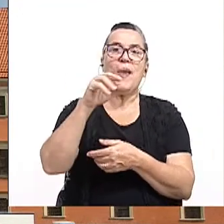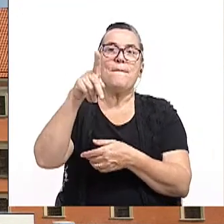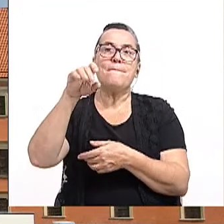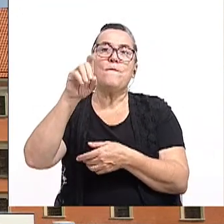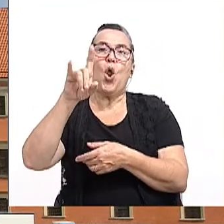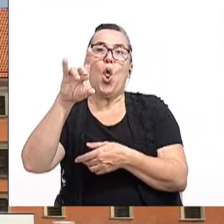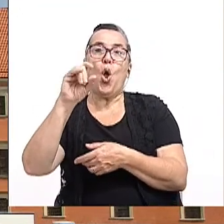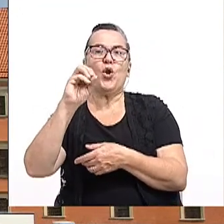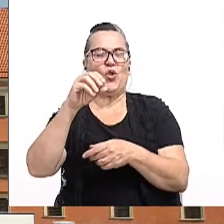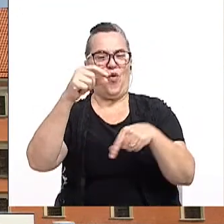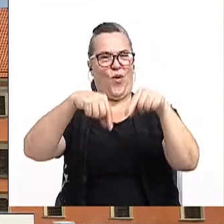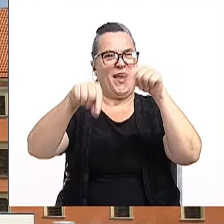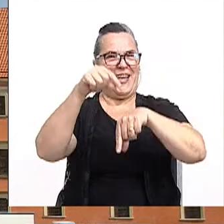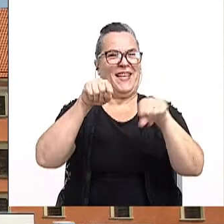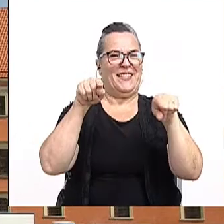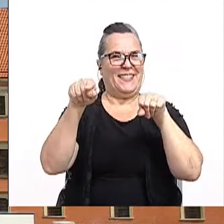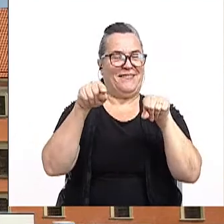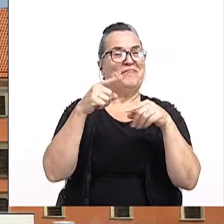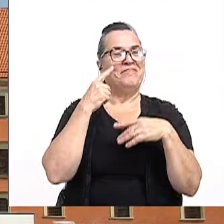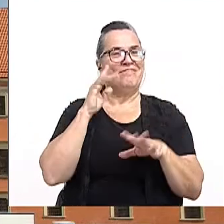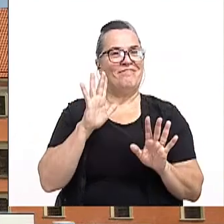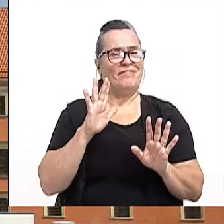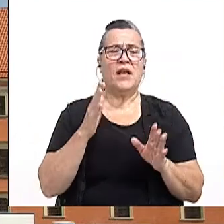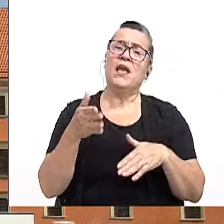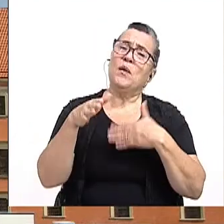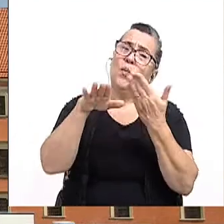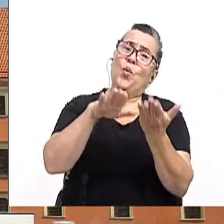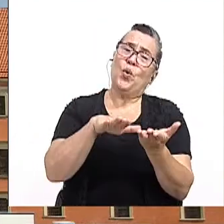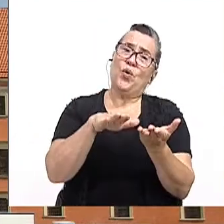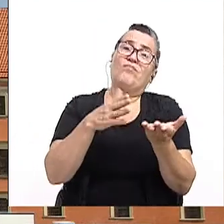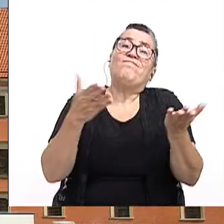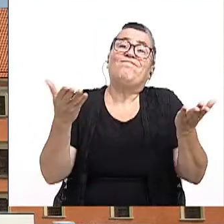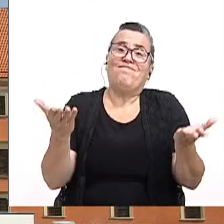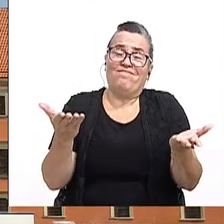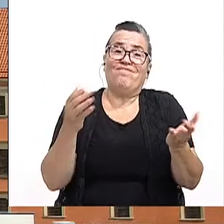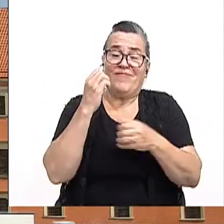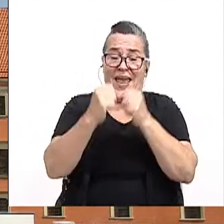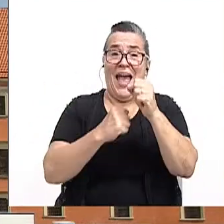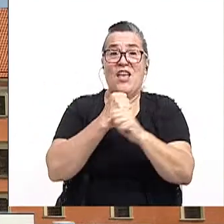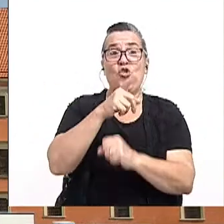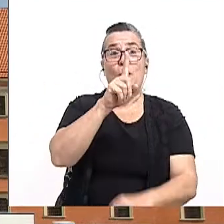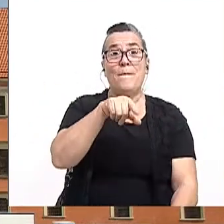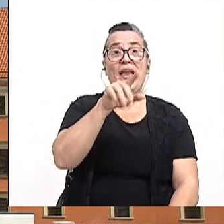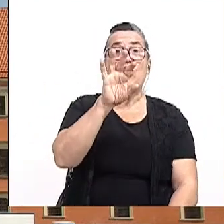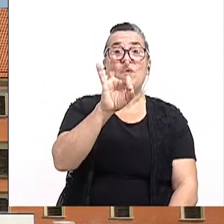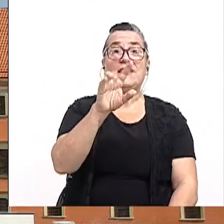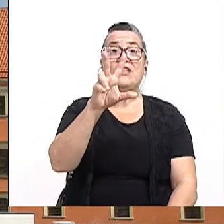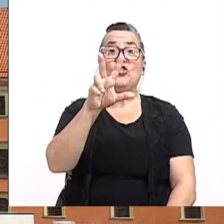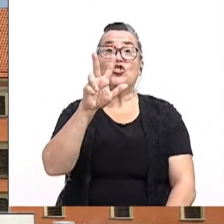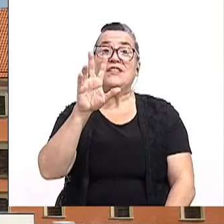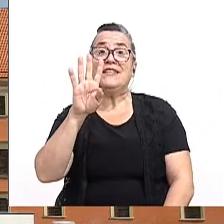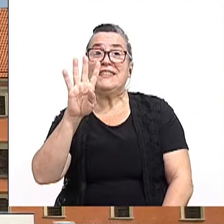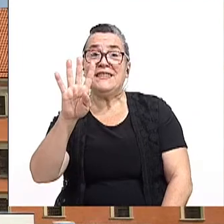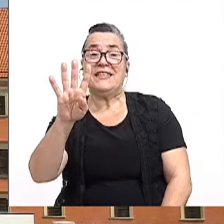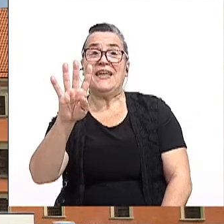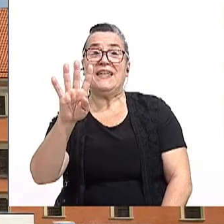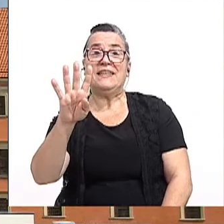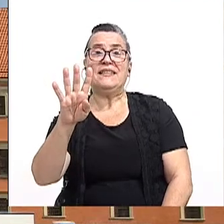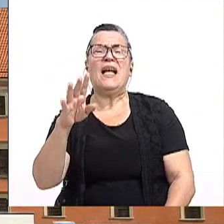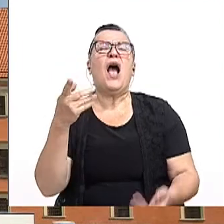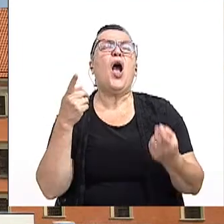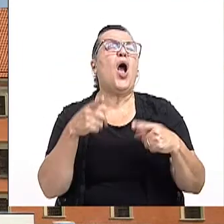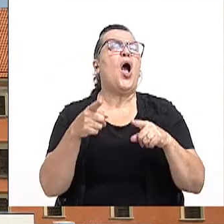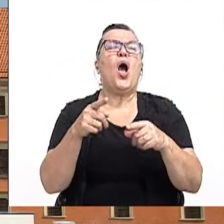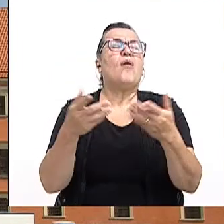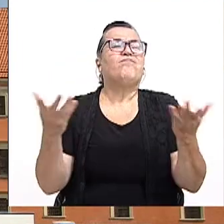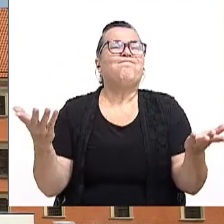de química. ¿Qué les parece? Y murió al final en el año 1934,